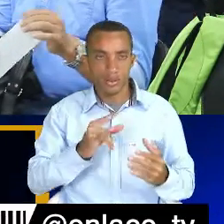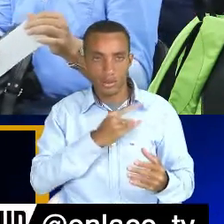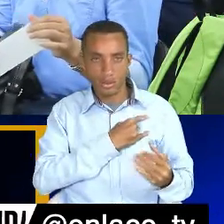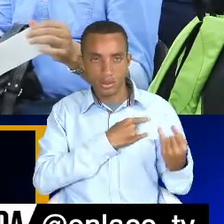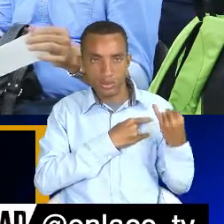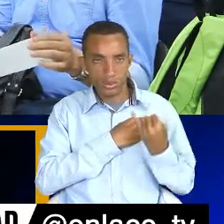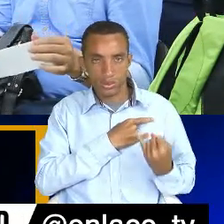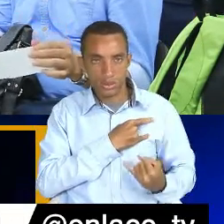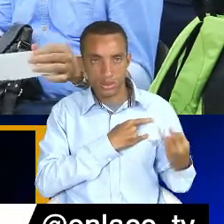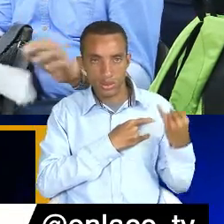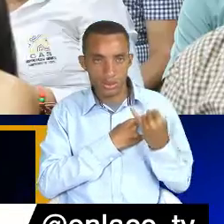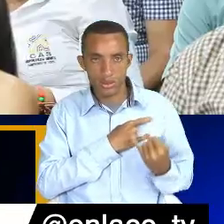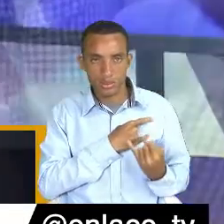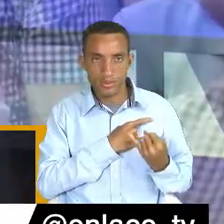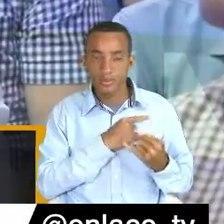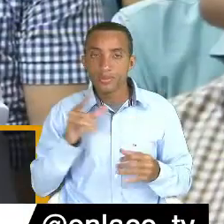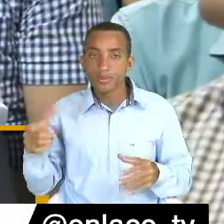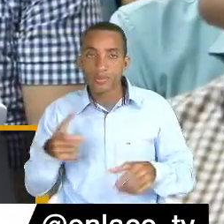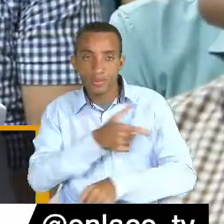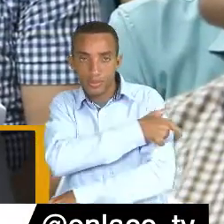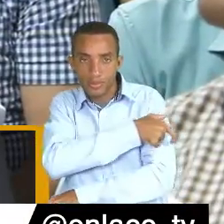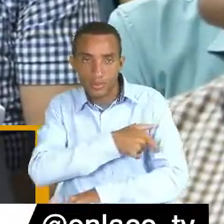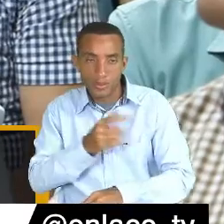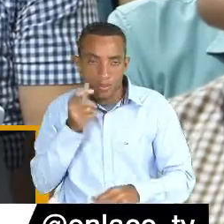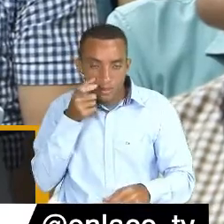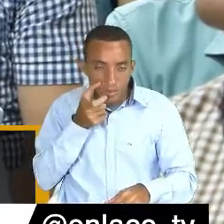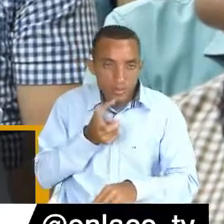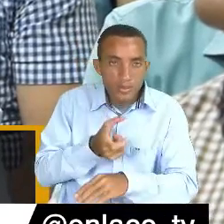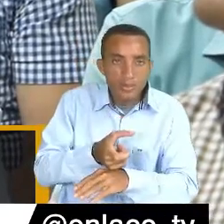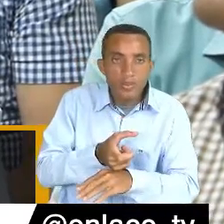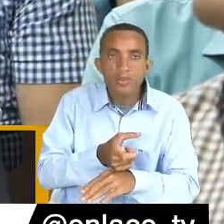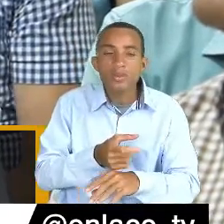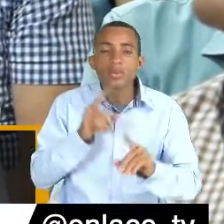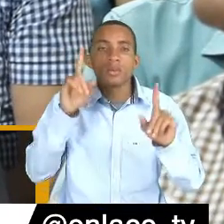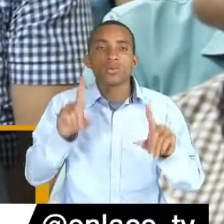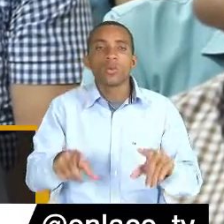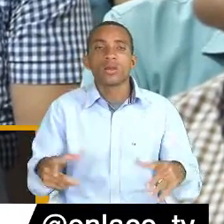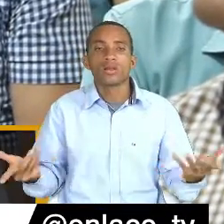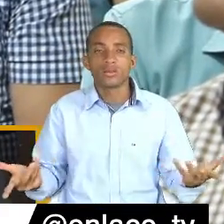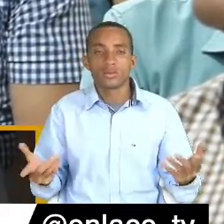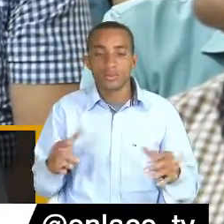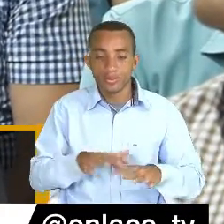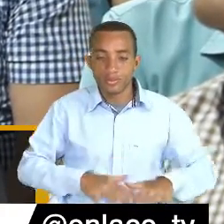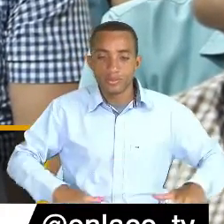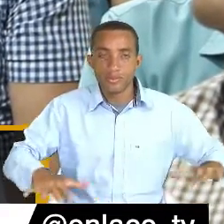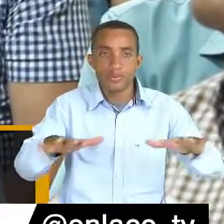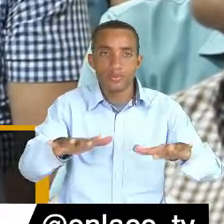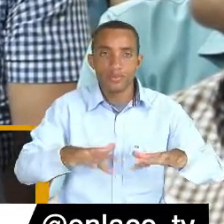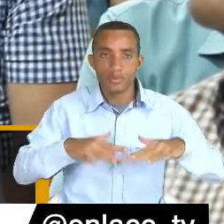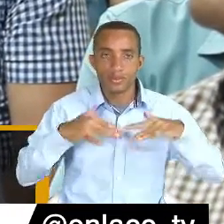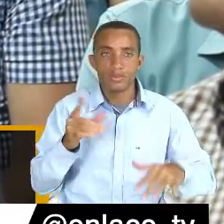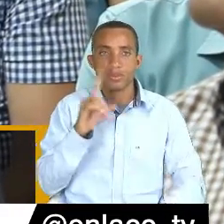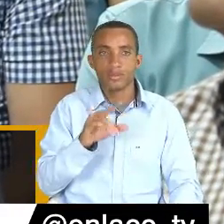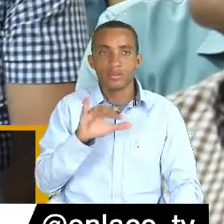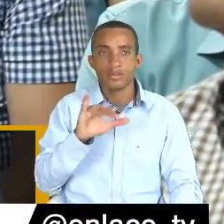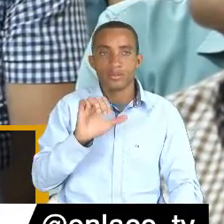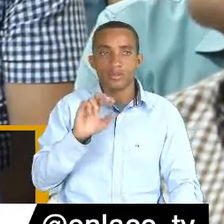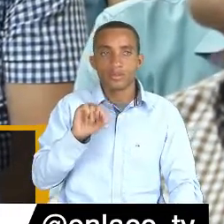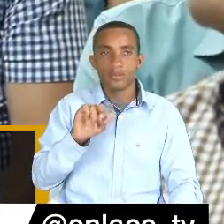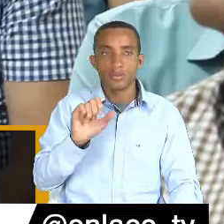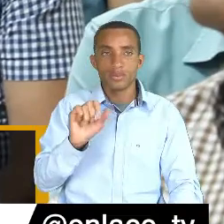ese comité que le hará seguimiento y control a la Ciénaga San Silvestre. ¿Cómo le parece este escenario? Es muy importante que